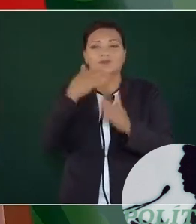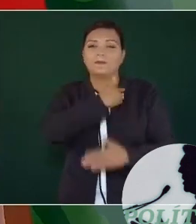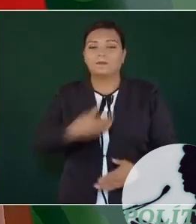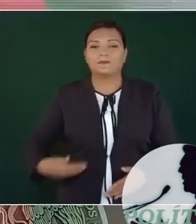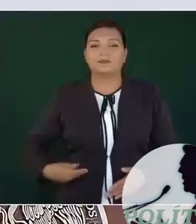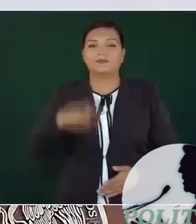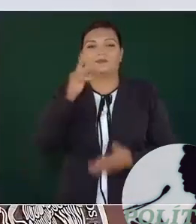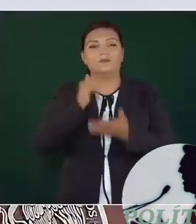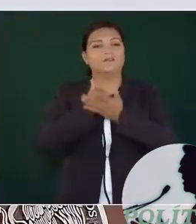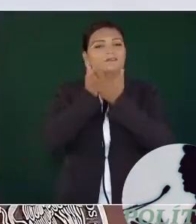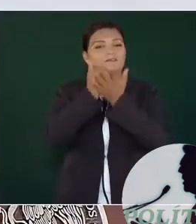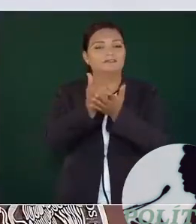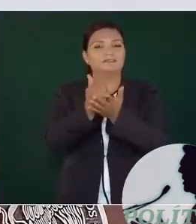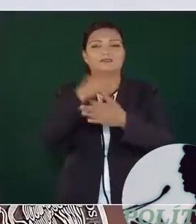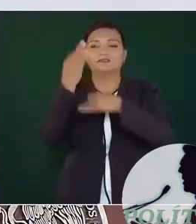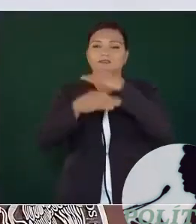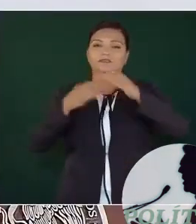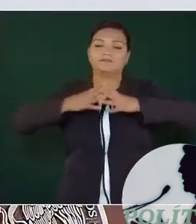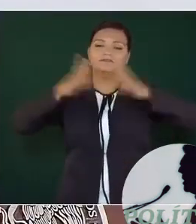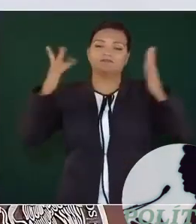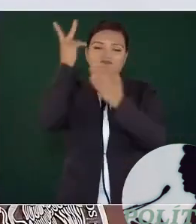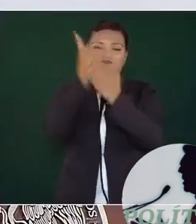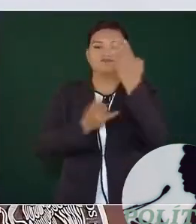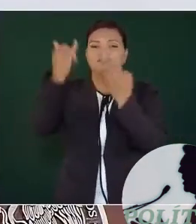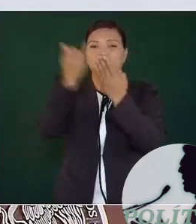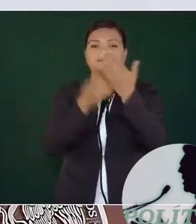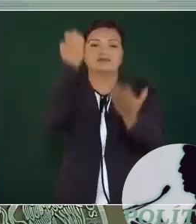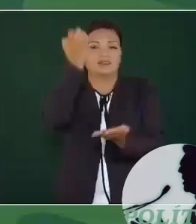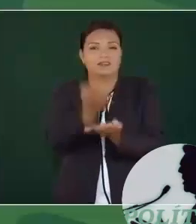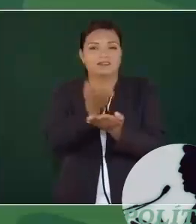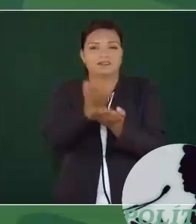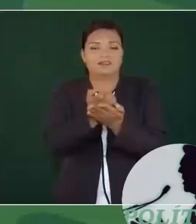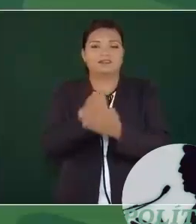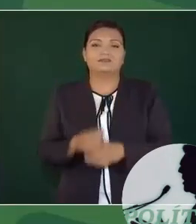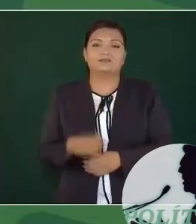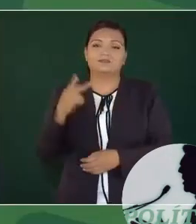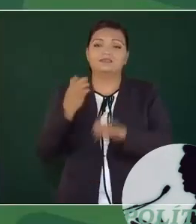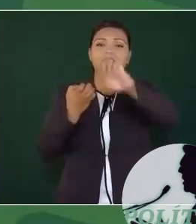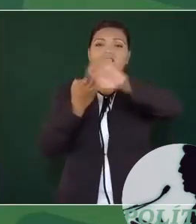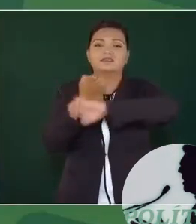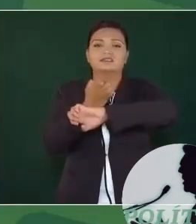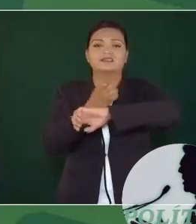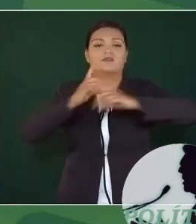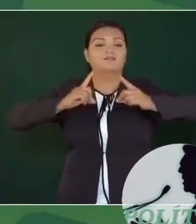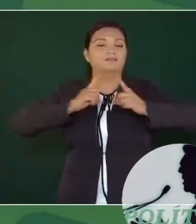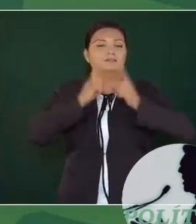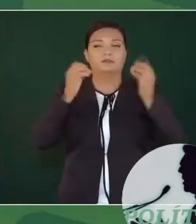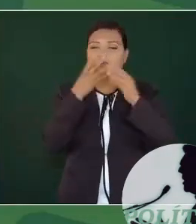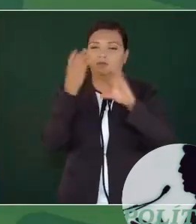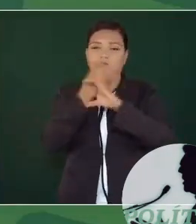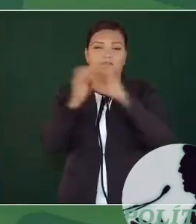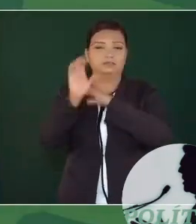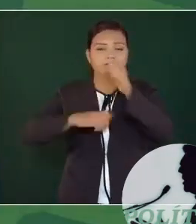presidente, su apoyo en los grandes proyectos económicos de un estado tan diverso y lleno